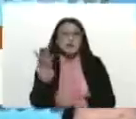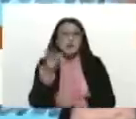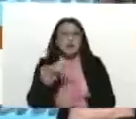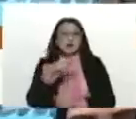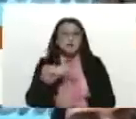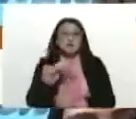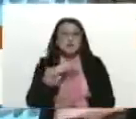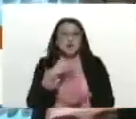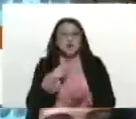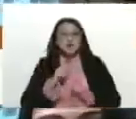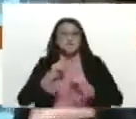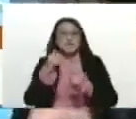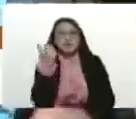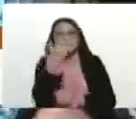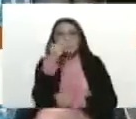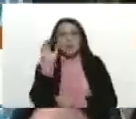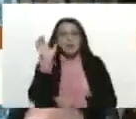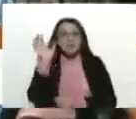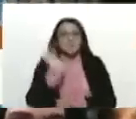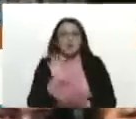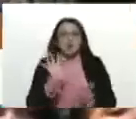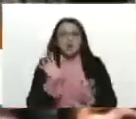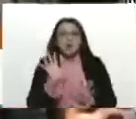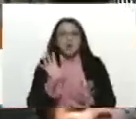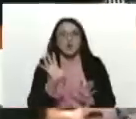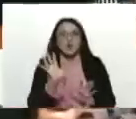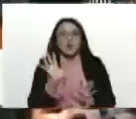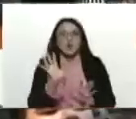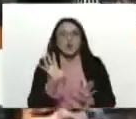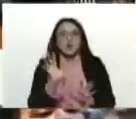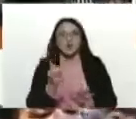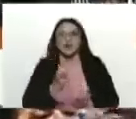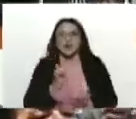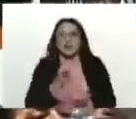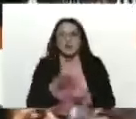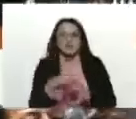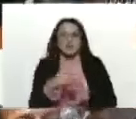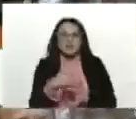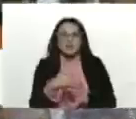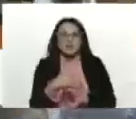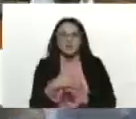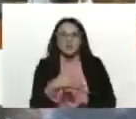vamos a entregar al imperialismo norteamericano bajo ninguna circunstancia